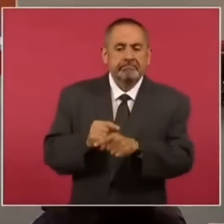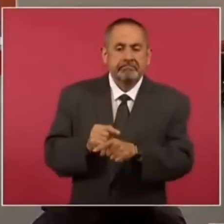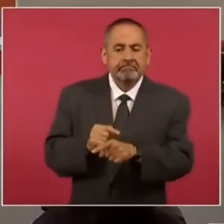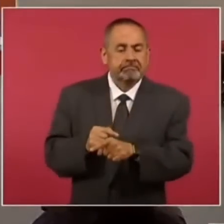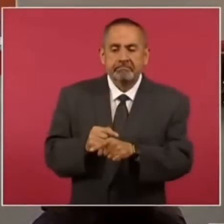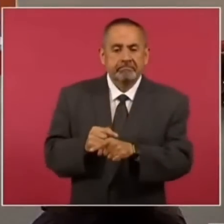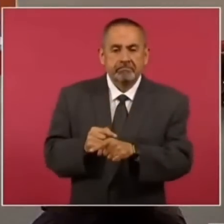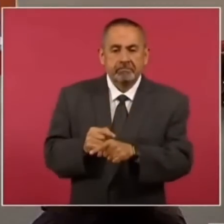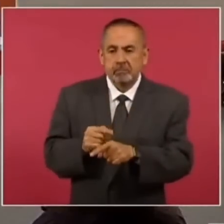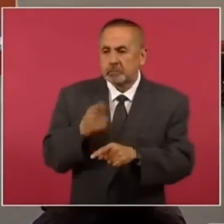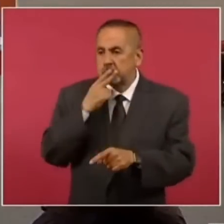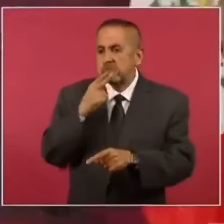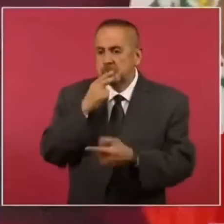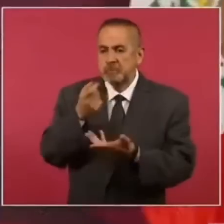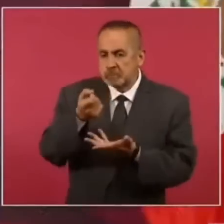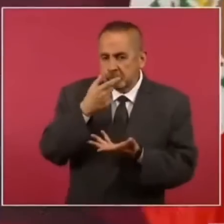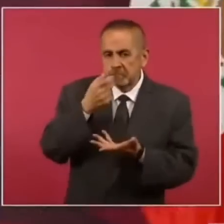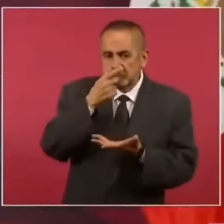arraigado al consumo.